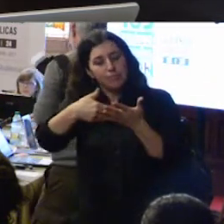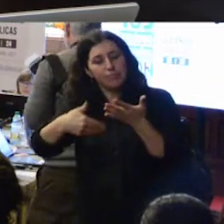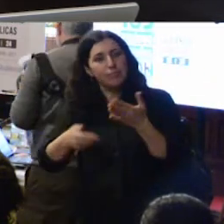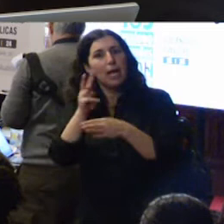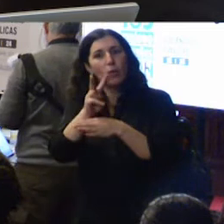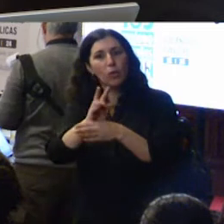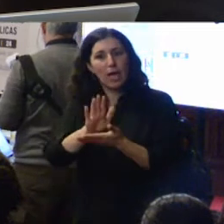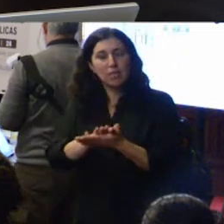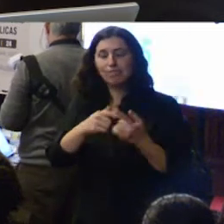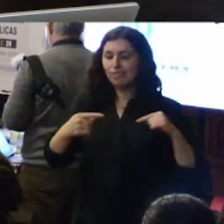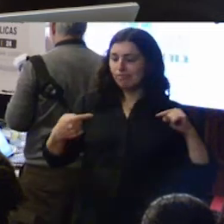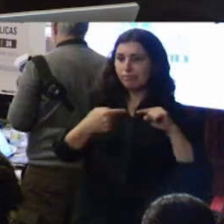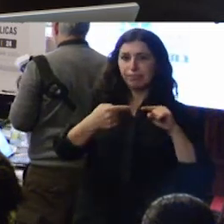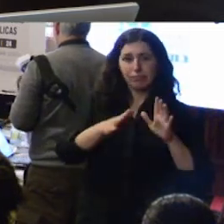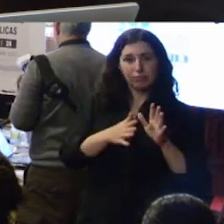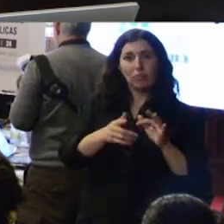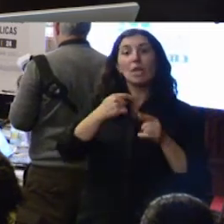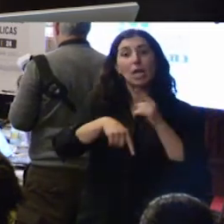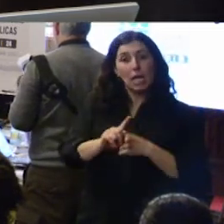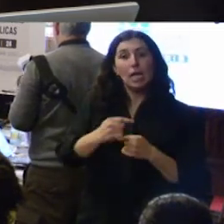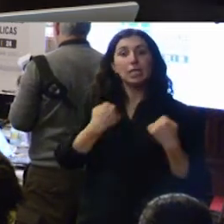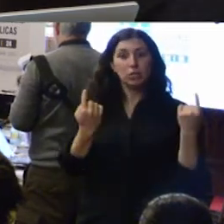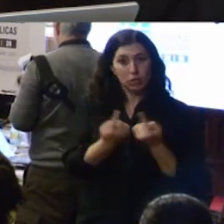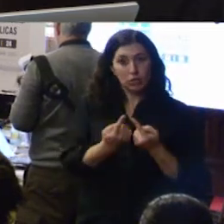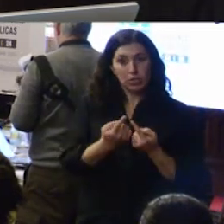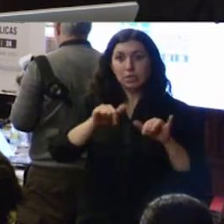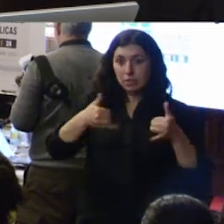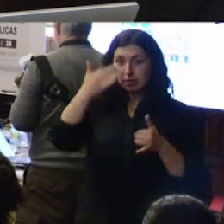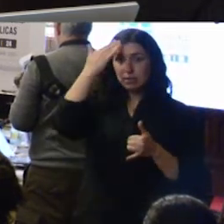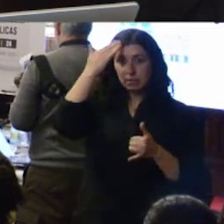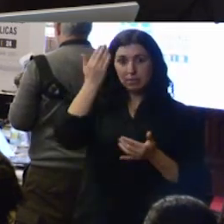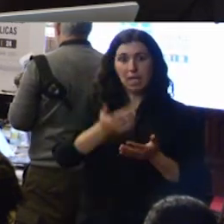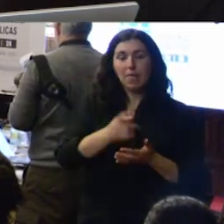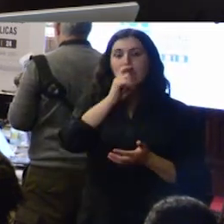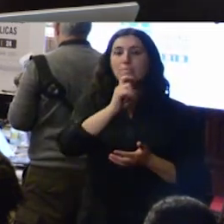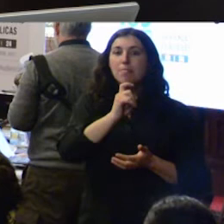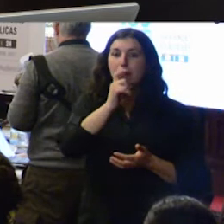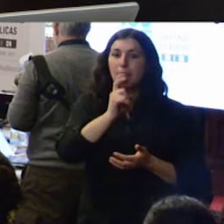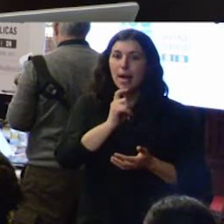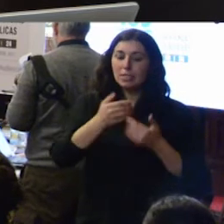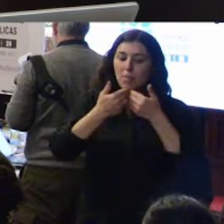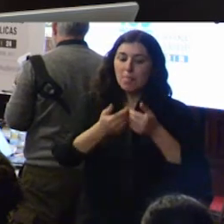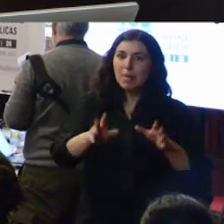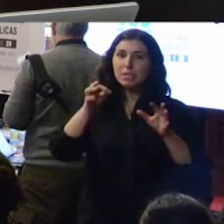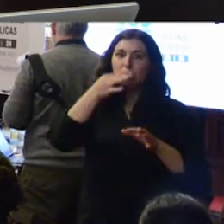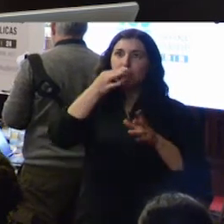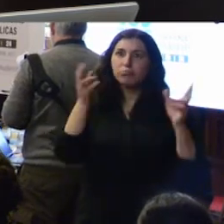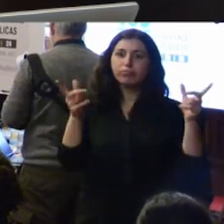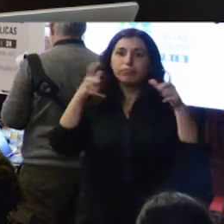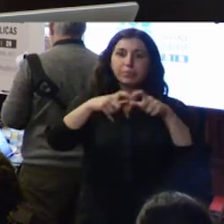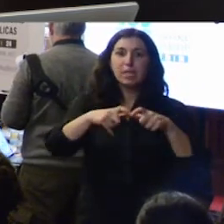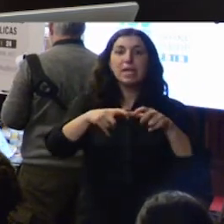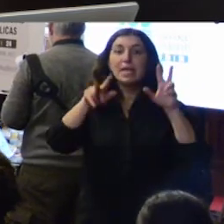virtud de sus fallos vinculantes. Como es de su conocimiento, en marzo realizamos una audiencia temática en la que la